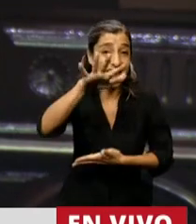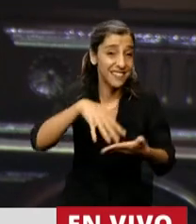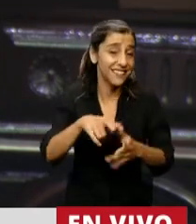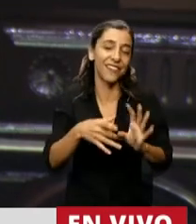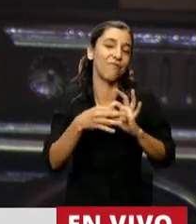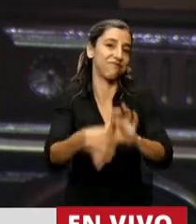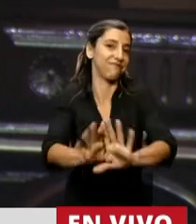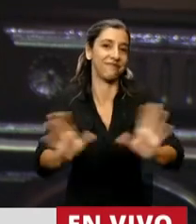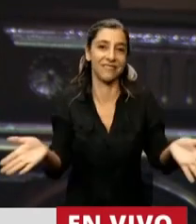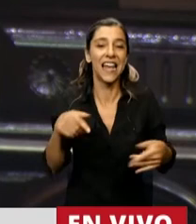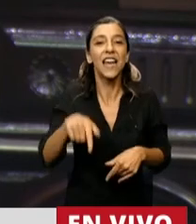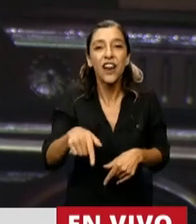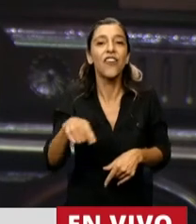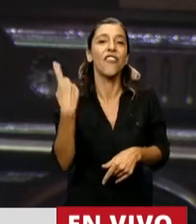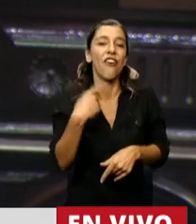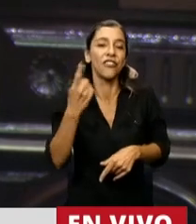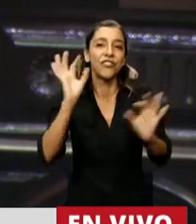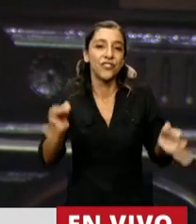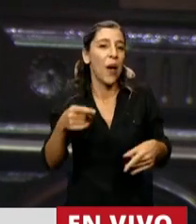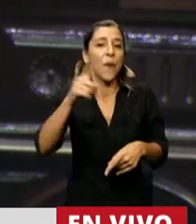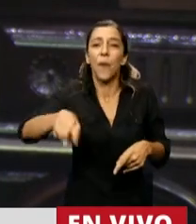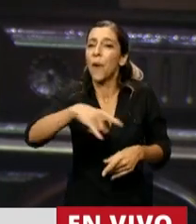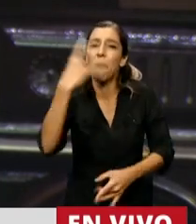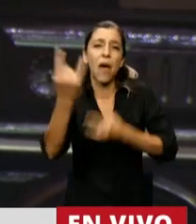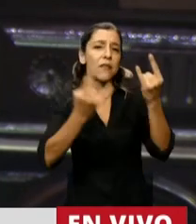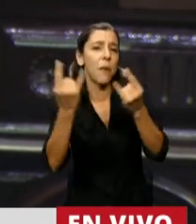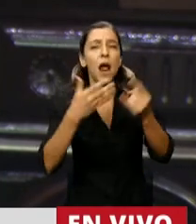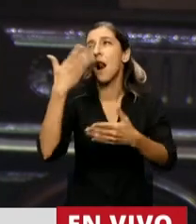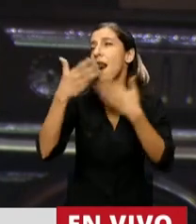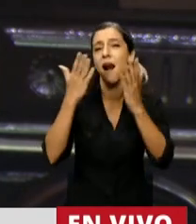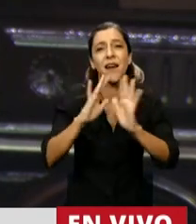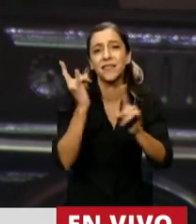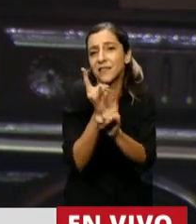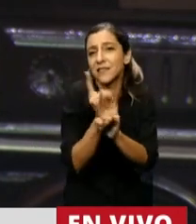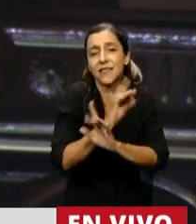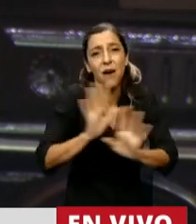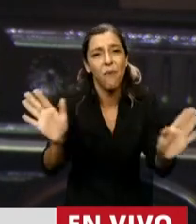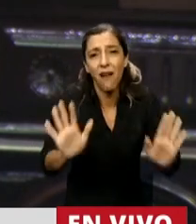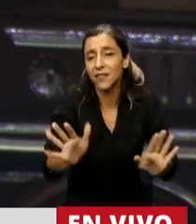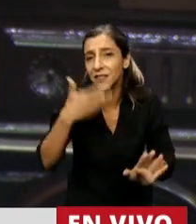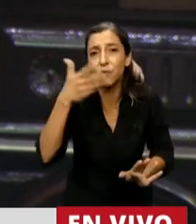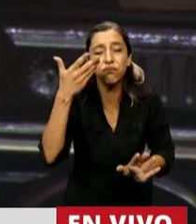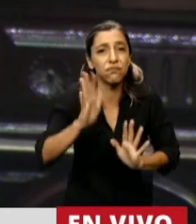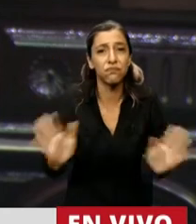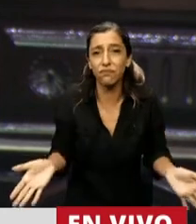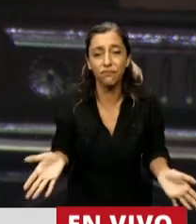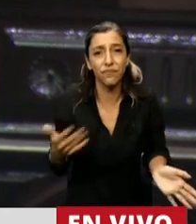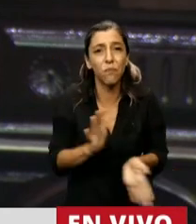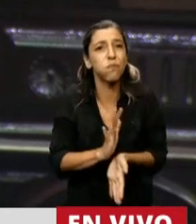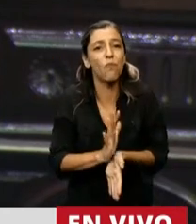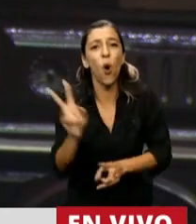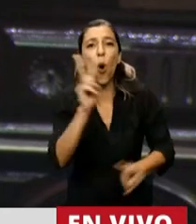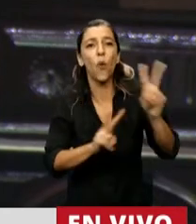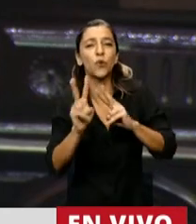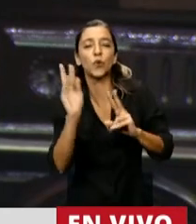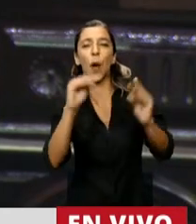especulación, pura especulación y mentira permanente, señor presidente. El relato disfraza con piedras la falta